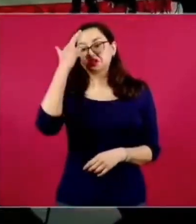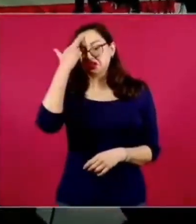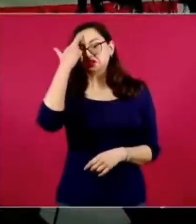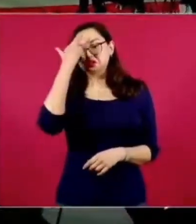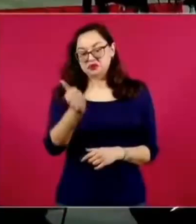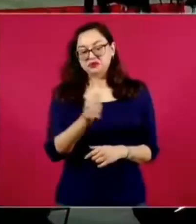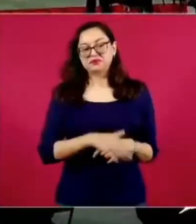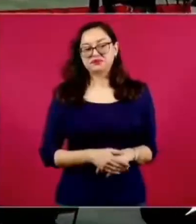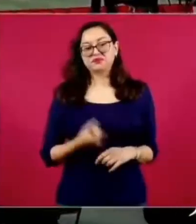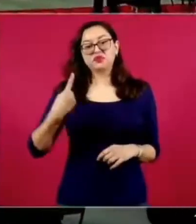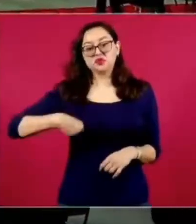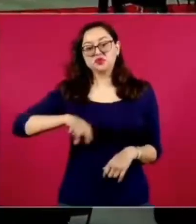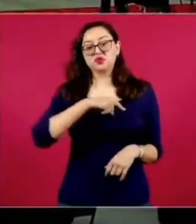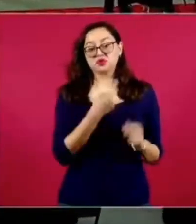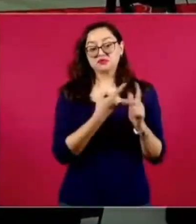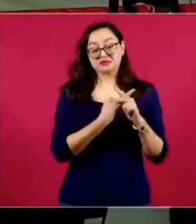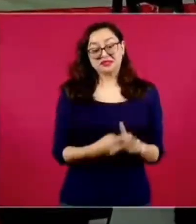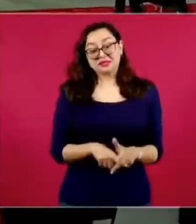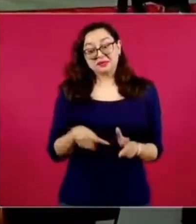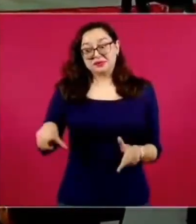llegamos nosotros.